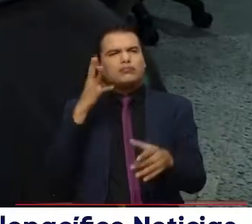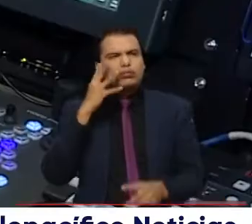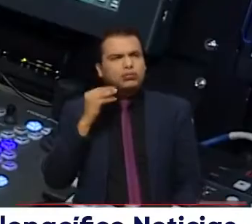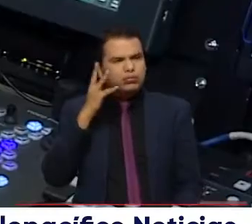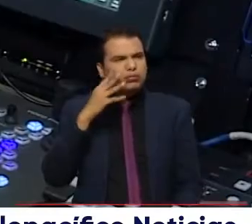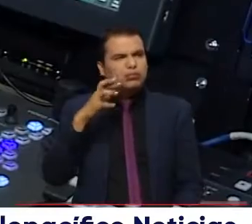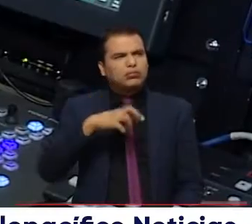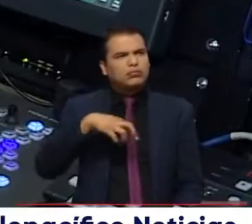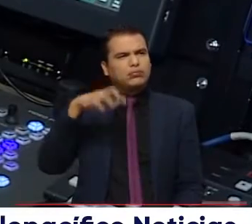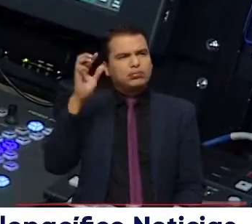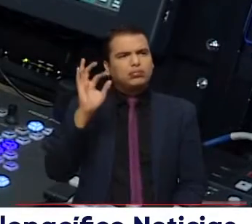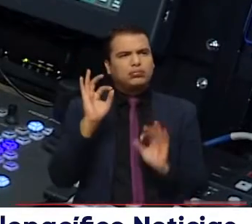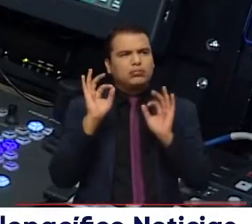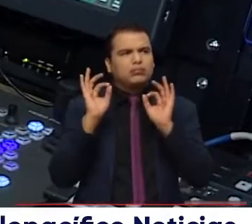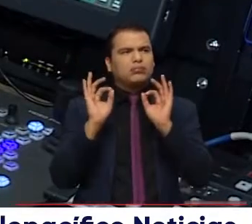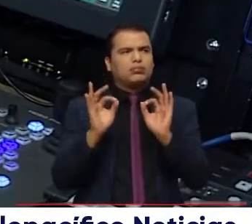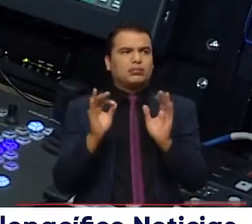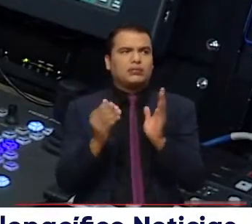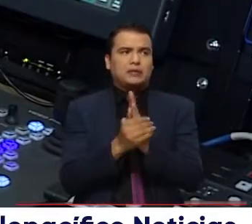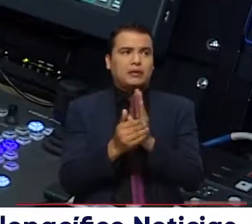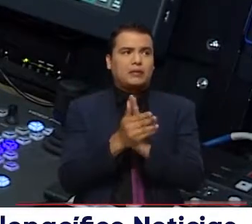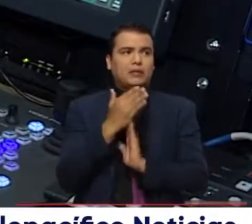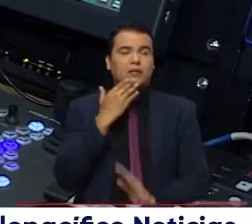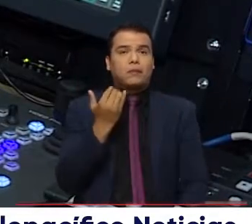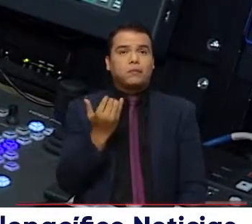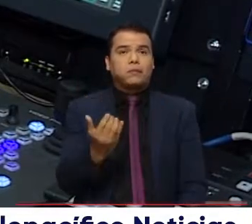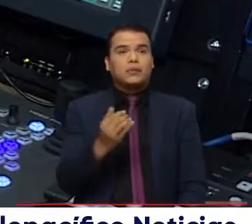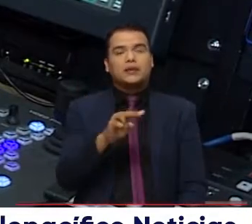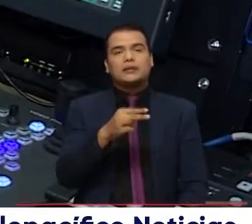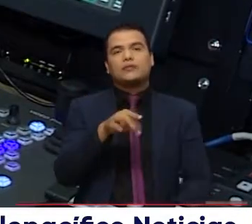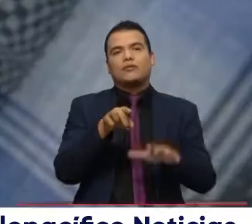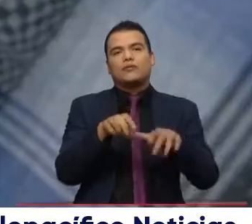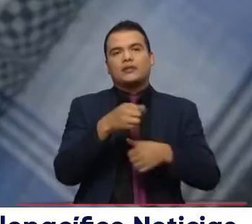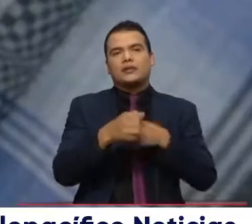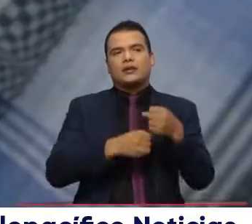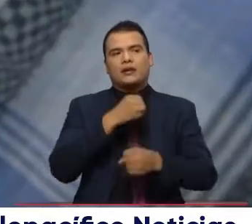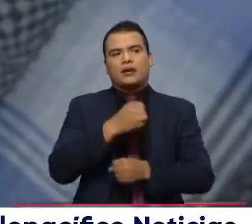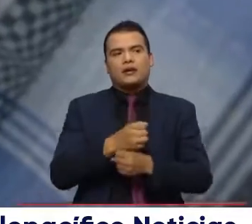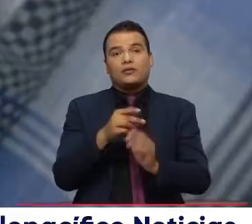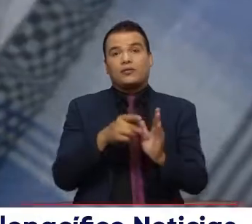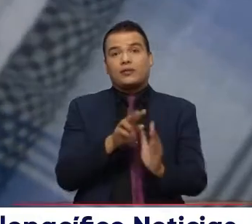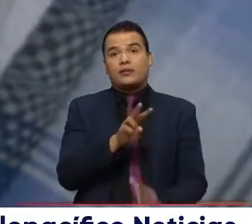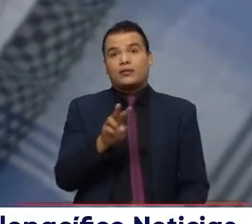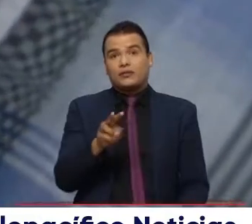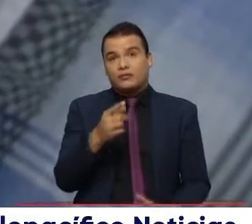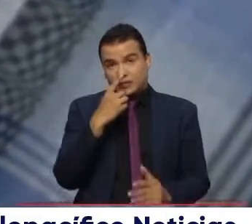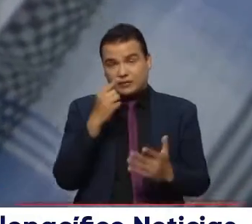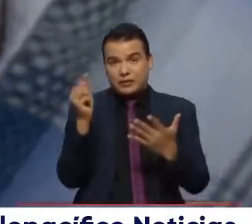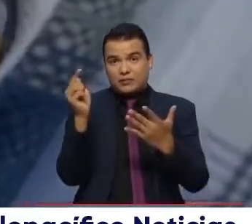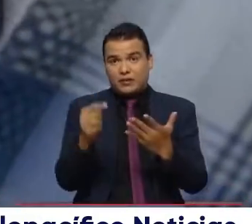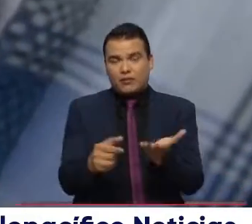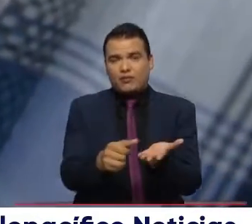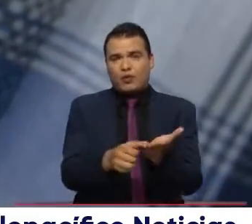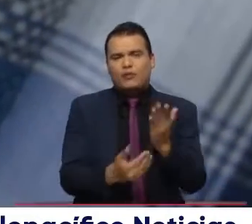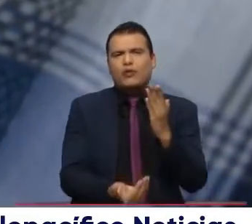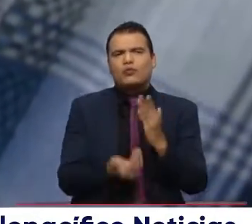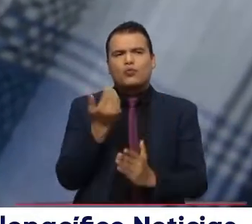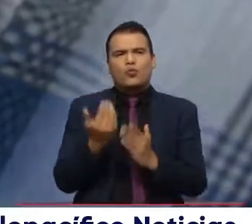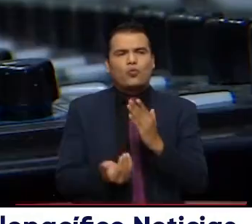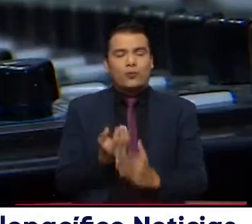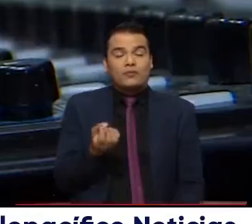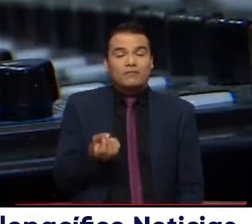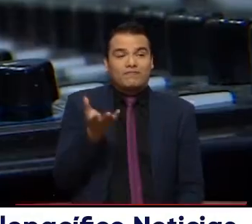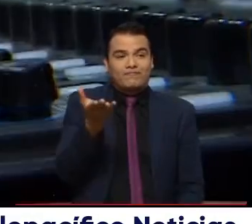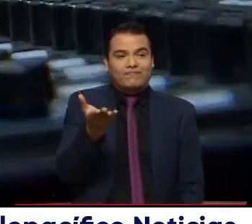y su conocimiento. En el segundo semestre del 2022, usted no se podrá perder la oferta de entretenimiento